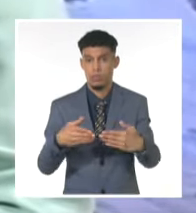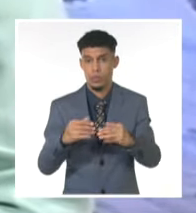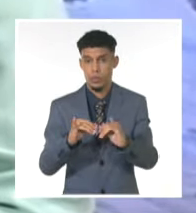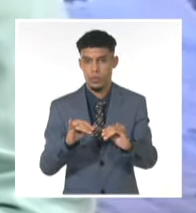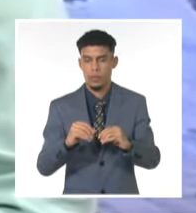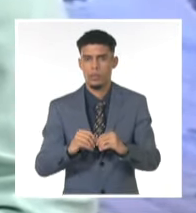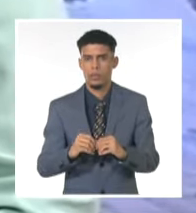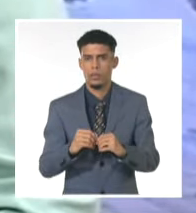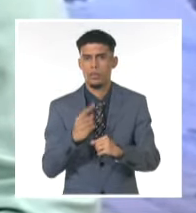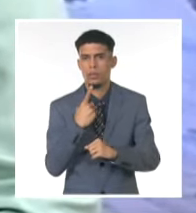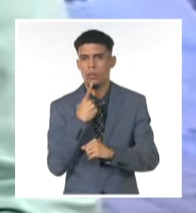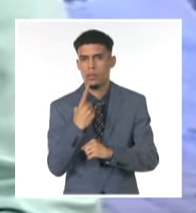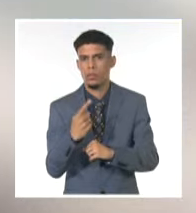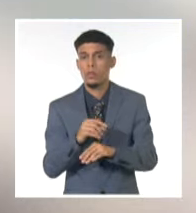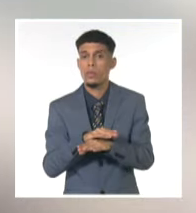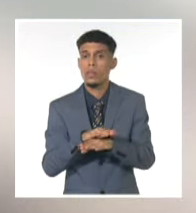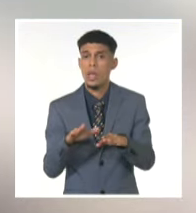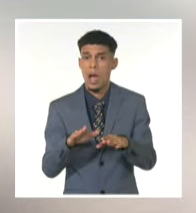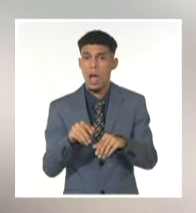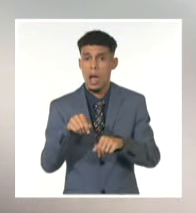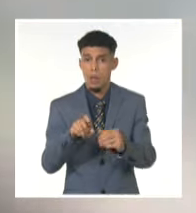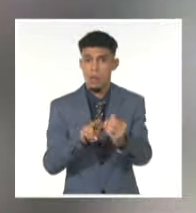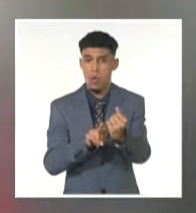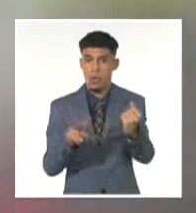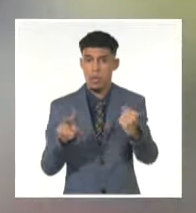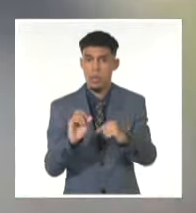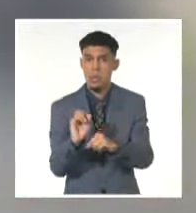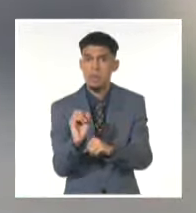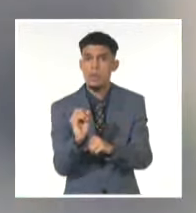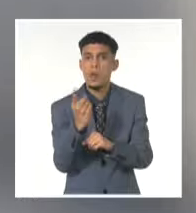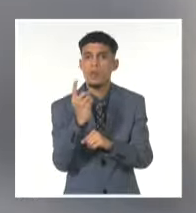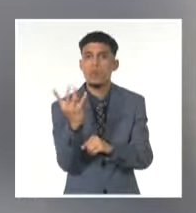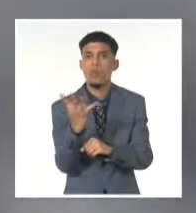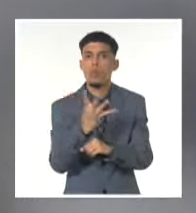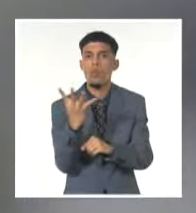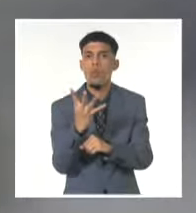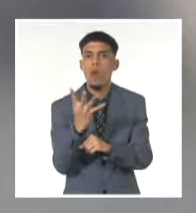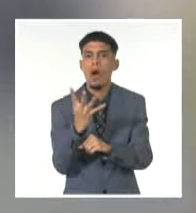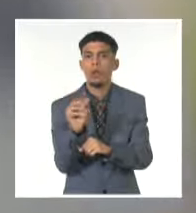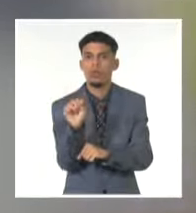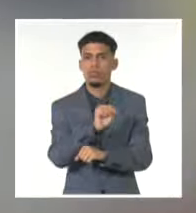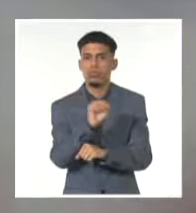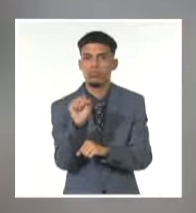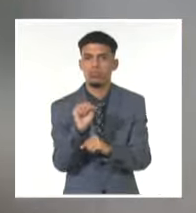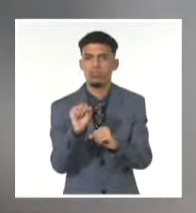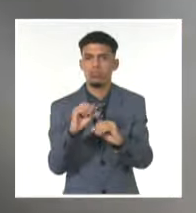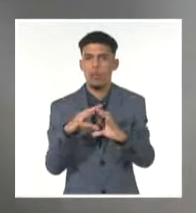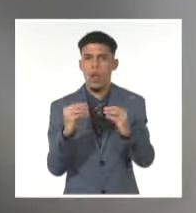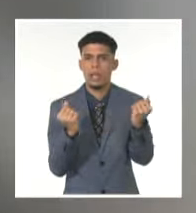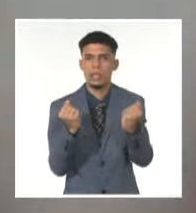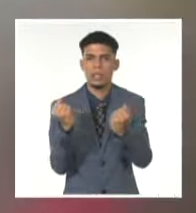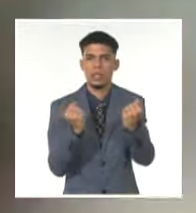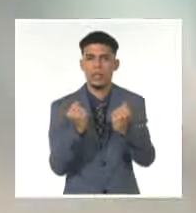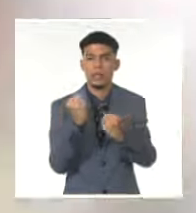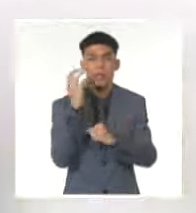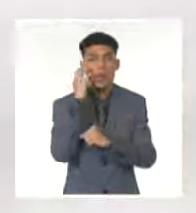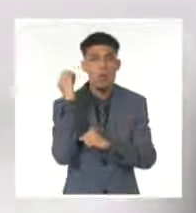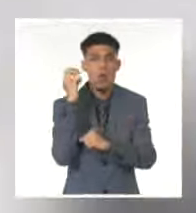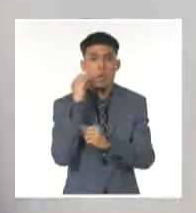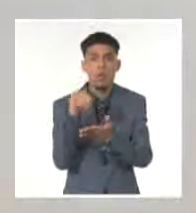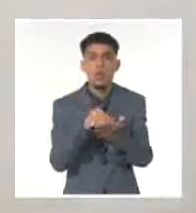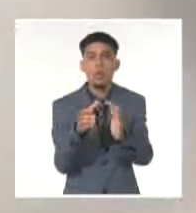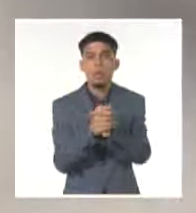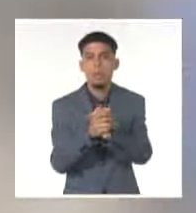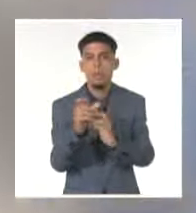les comento que ya están en nuestra provincia los primeros 4 autosilos de cemento procedentes del Mariel.